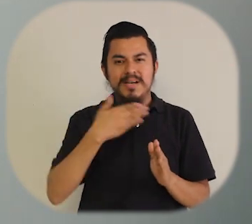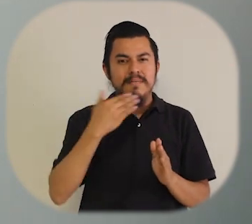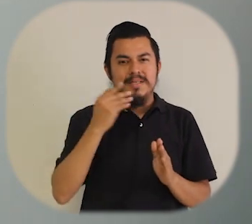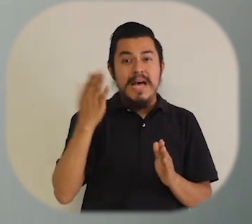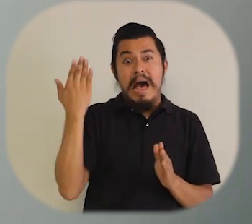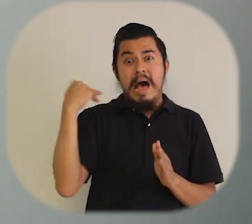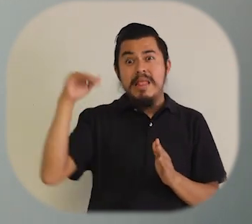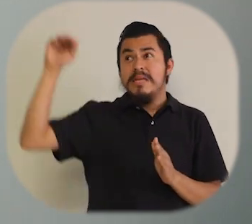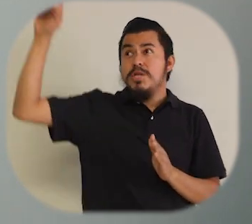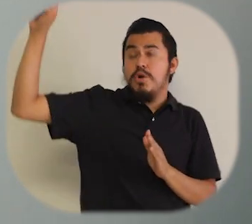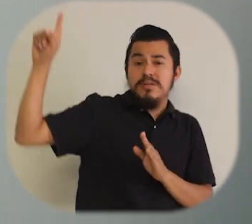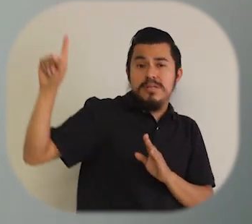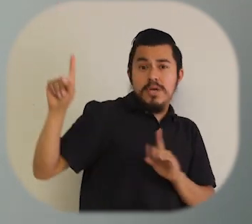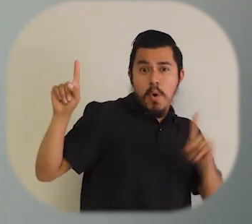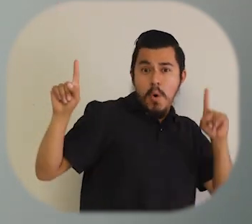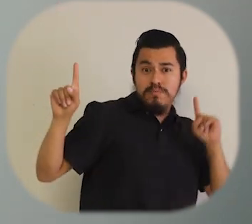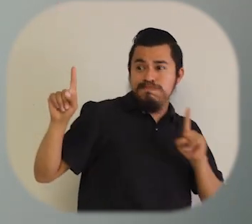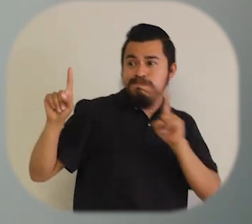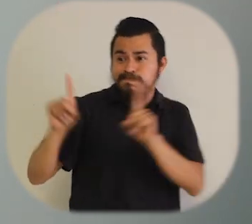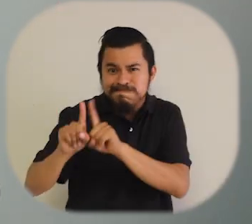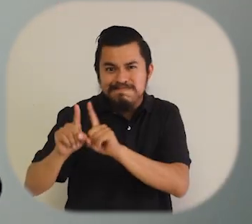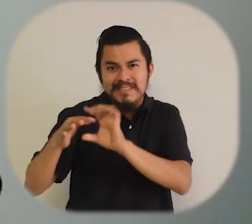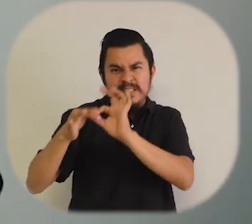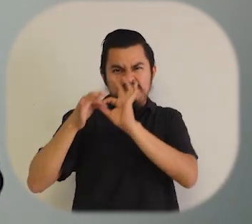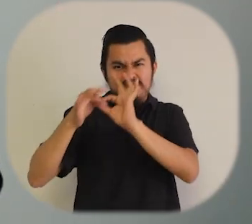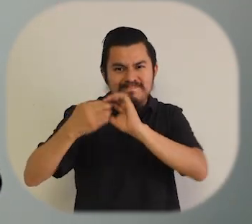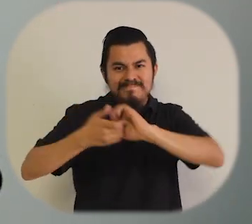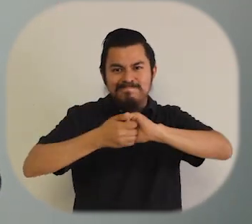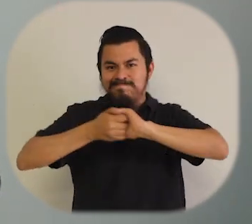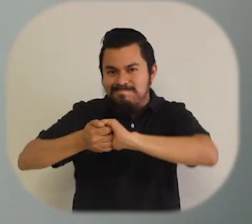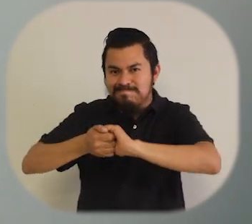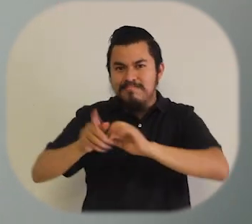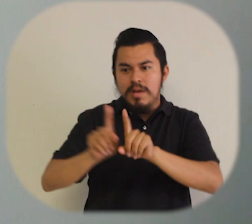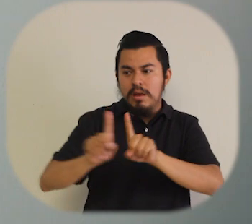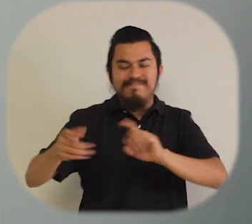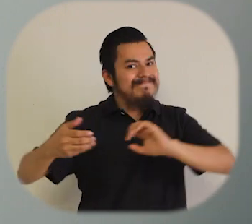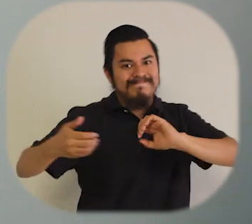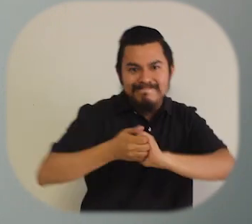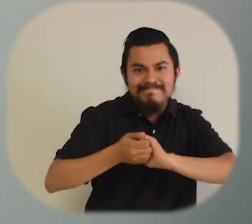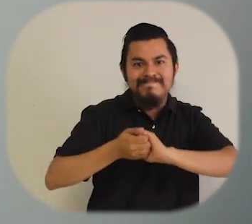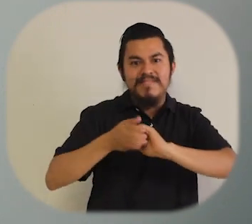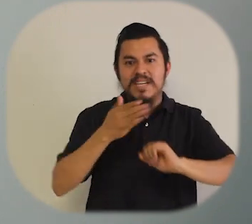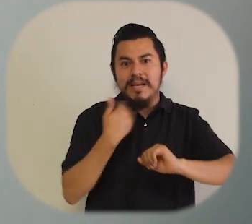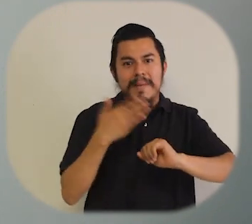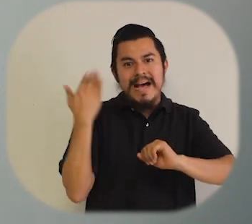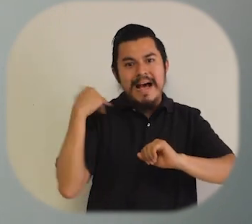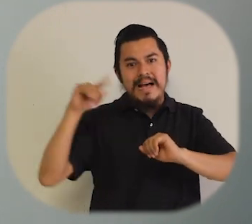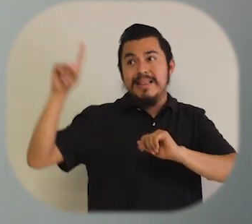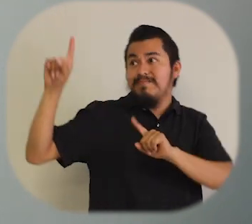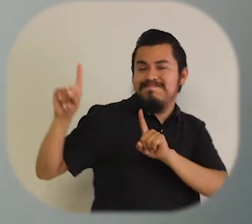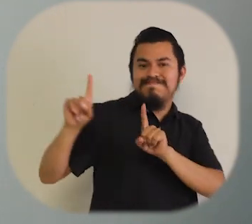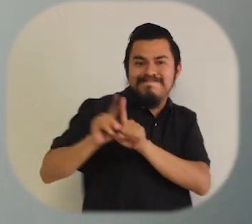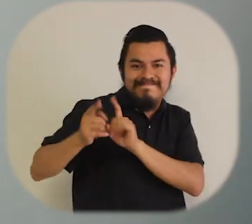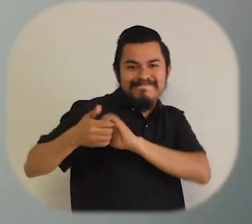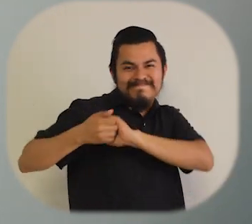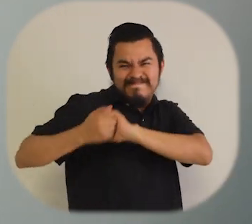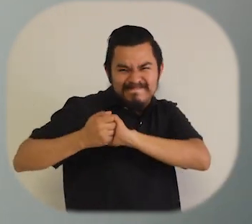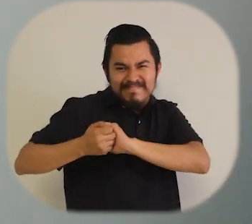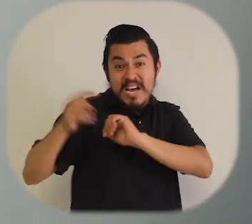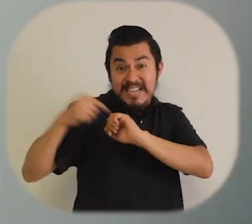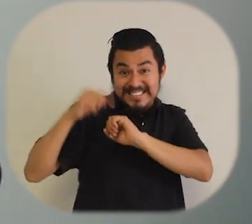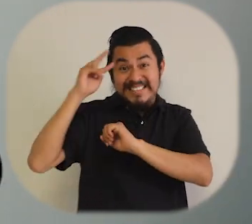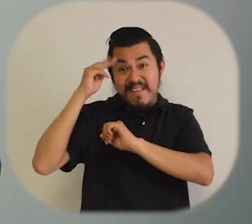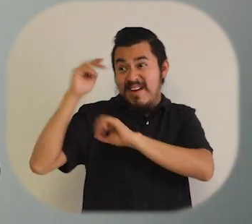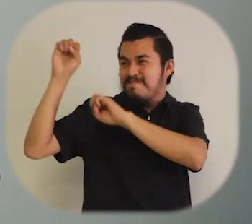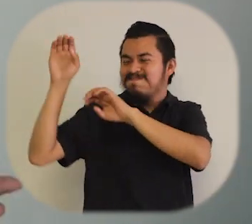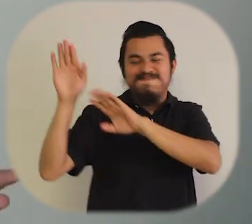tenían esa relación, que el hombre estaba conectado a Dios, que estaba ligado a Dios. Eso era la más grande bendición. El hecho de que